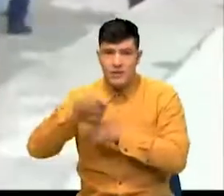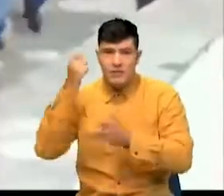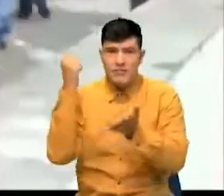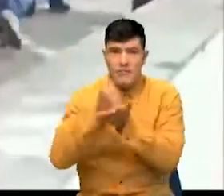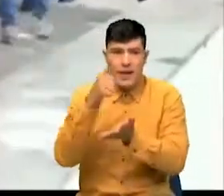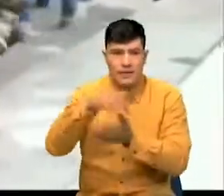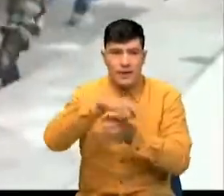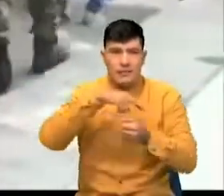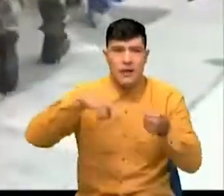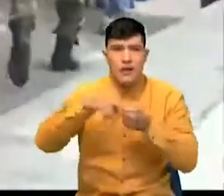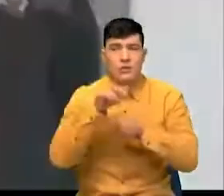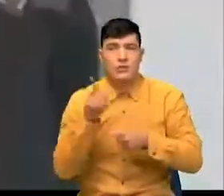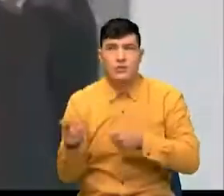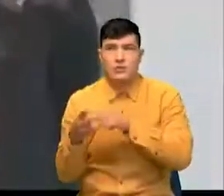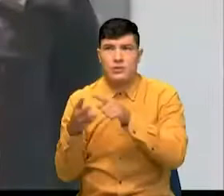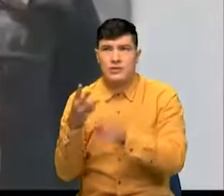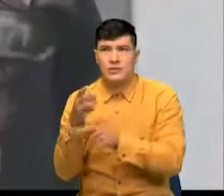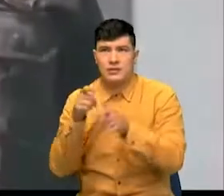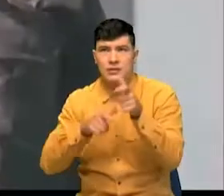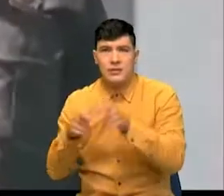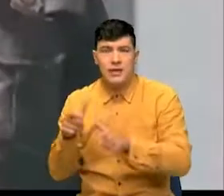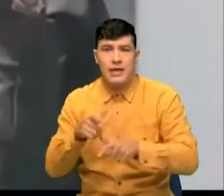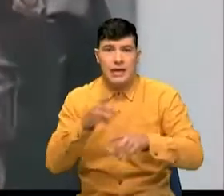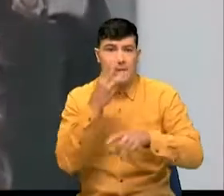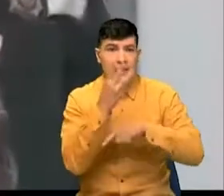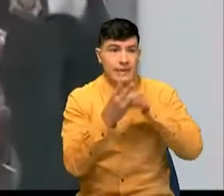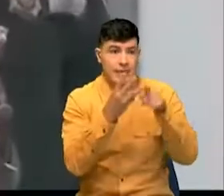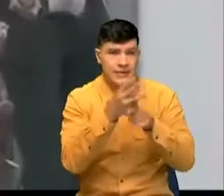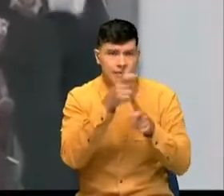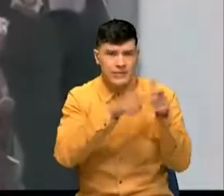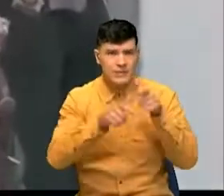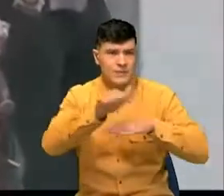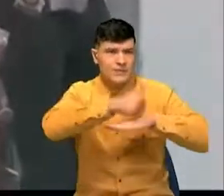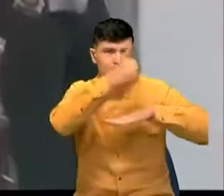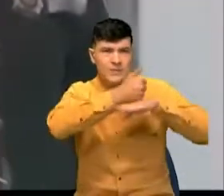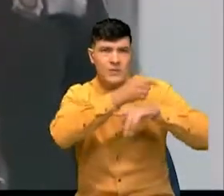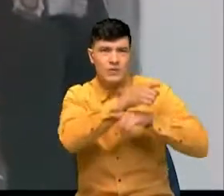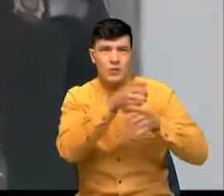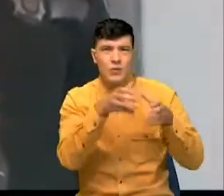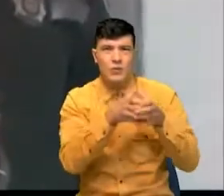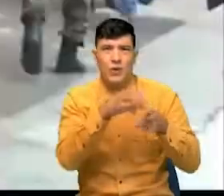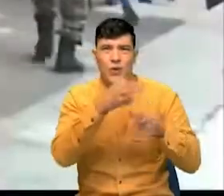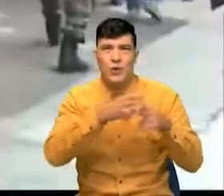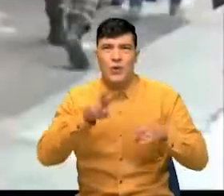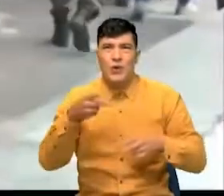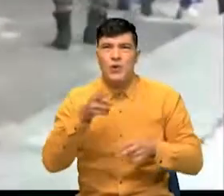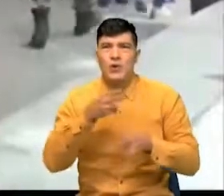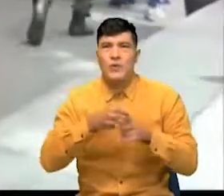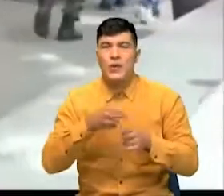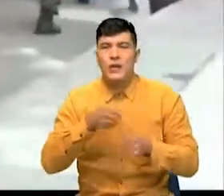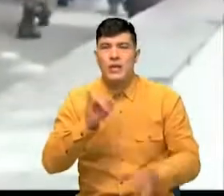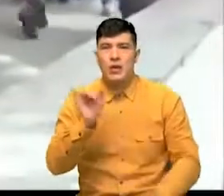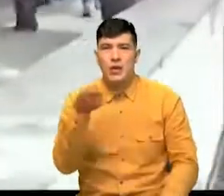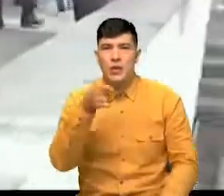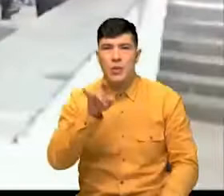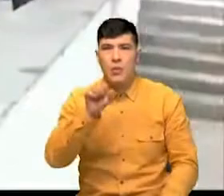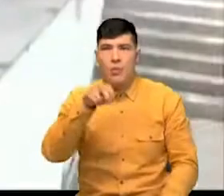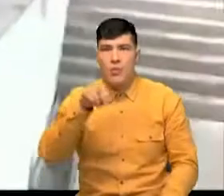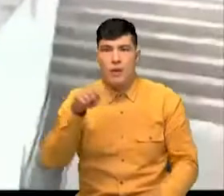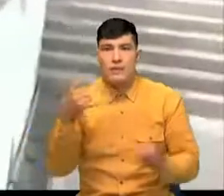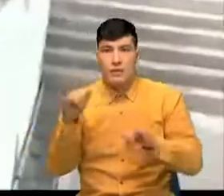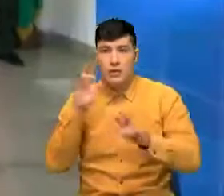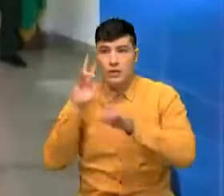región. En este se logra la captura de 3 cabecillas, entre esos alias El Iguano. Cabe recabar que ya